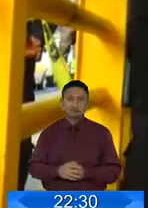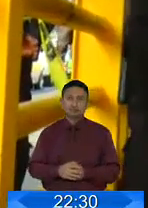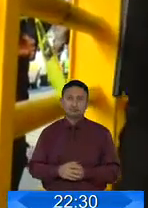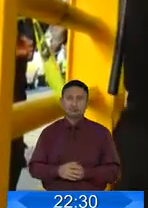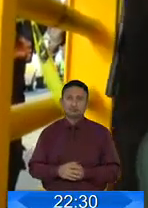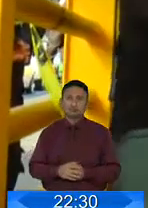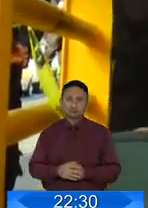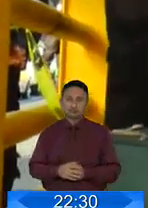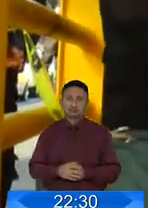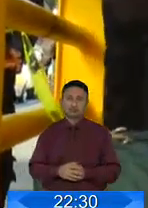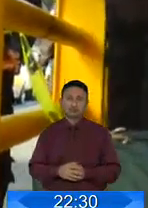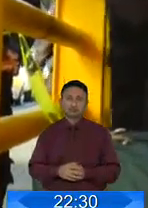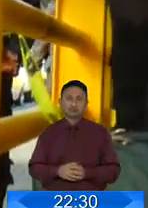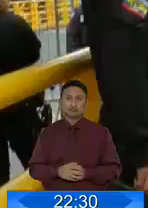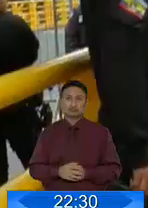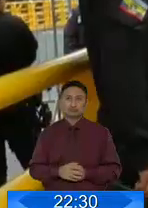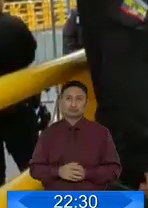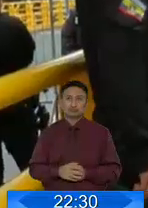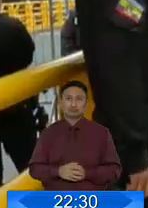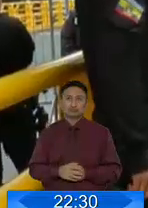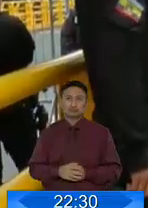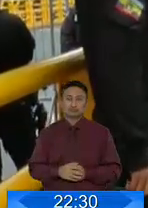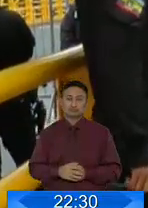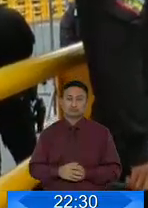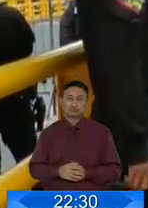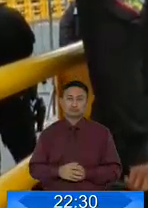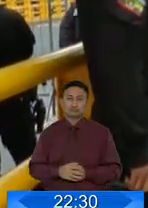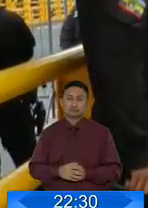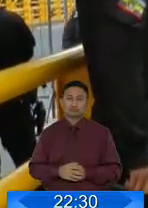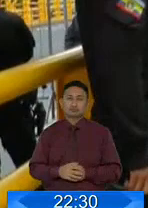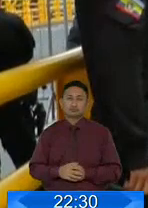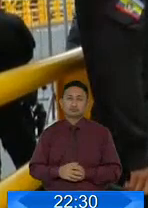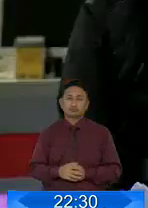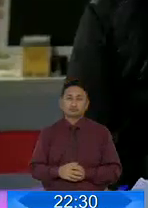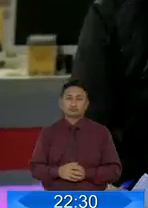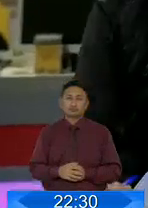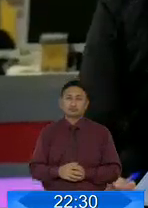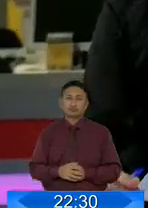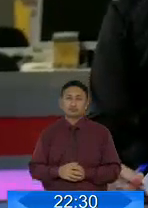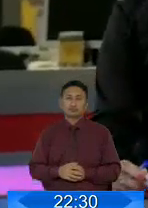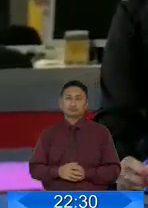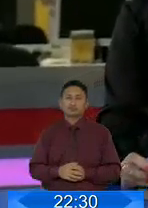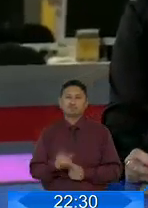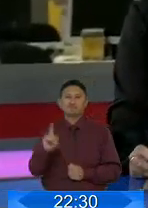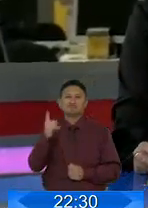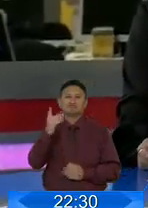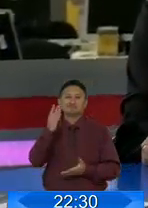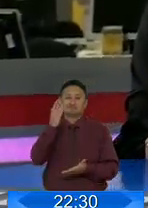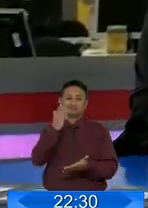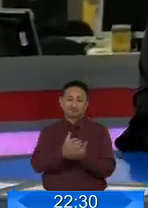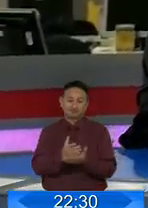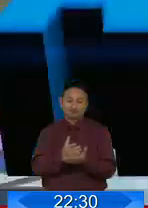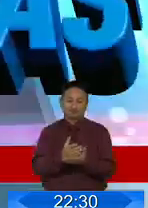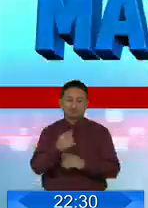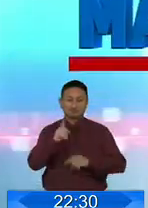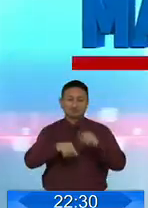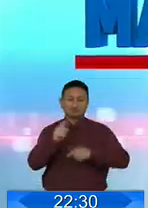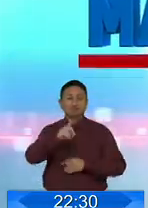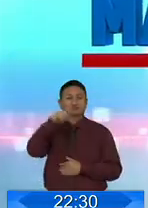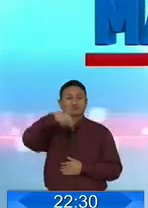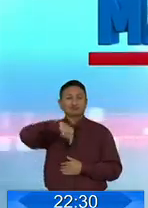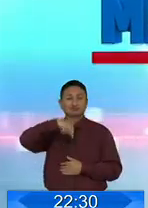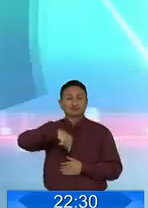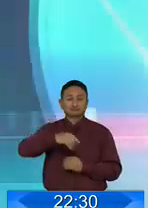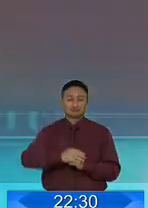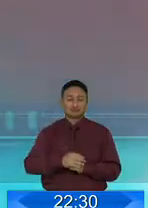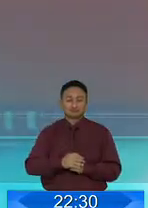imágenes de José Cedeño, desde Tulcán, informa Miriam Enríquez. Momento de nuestra primera pausa, amigos